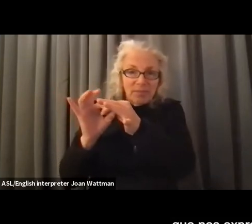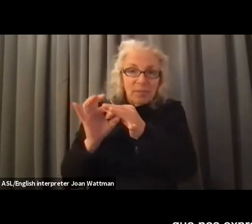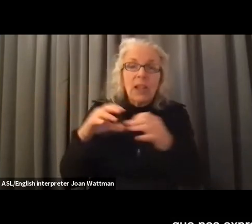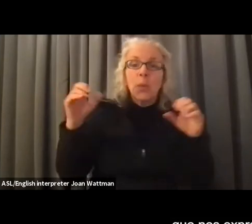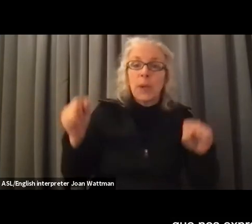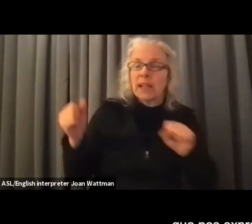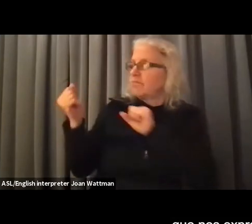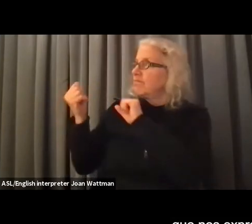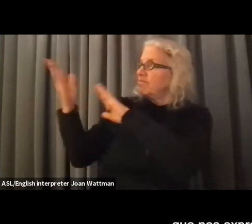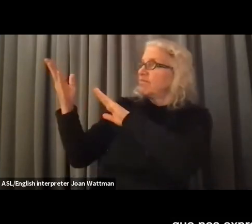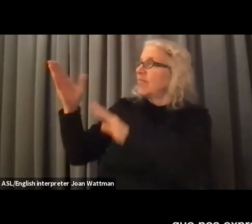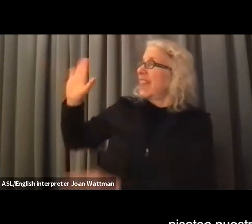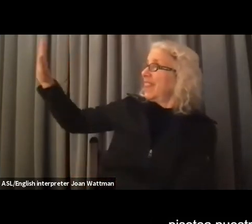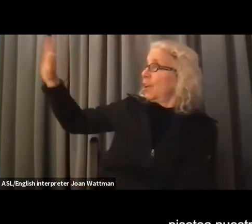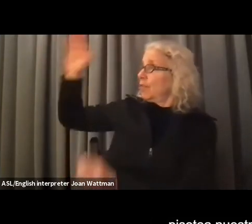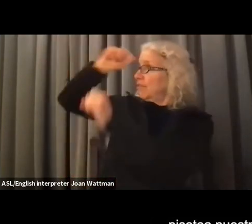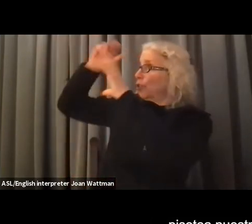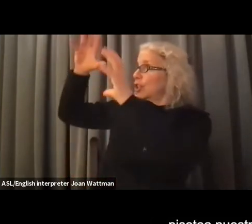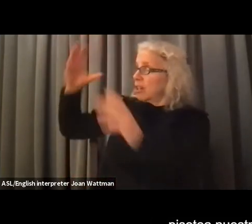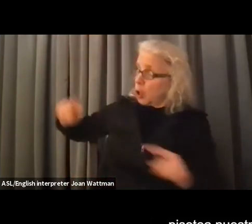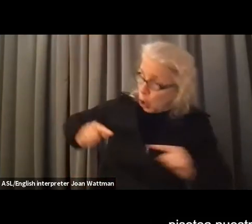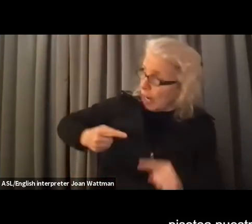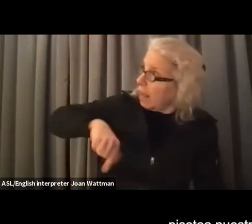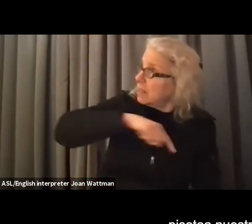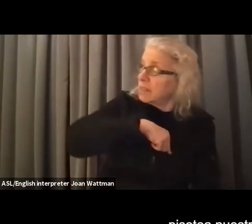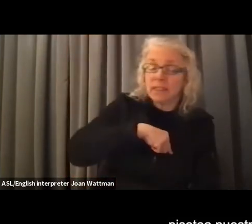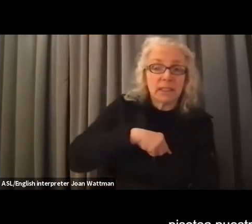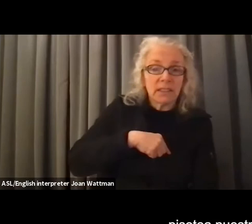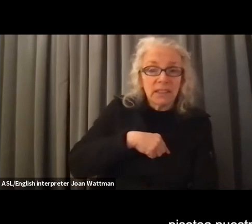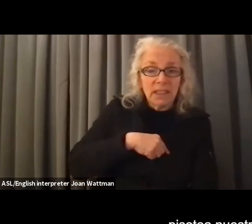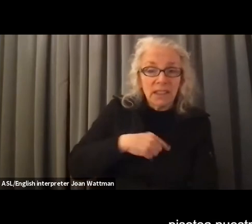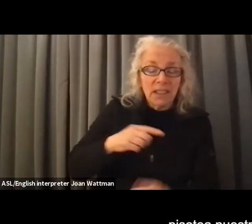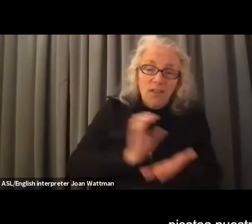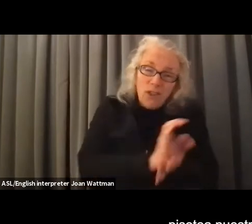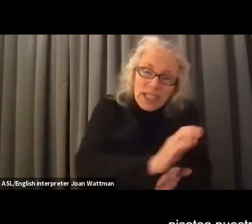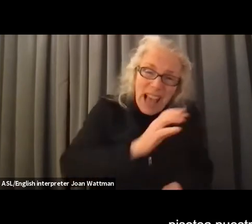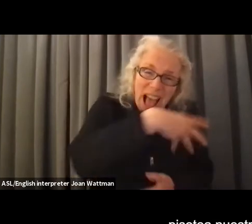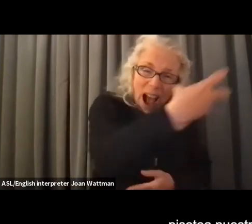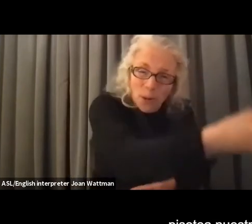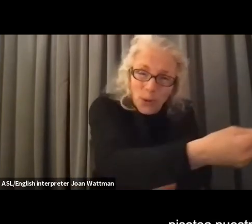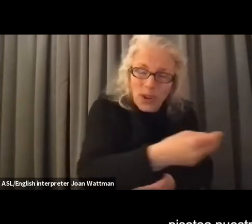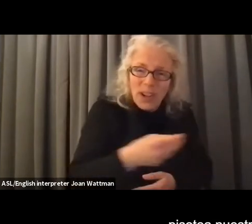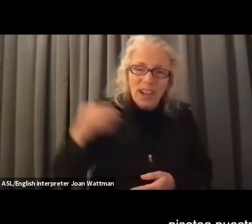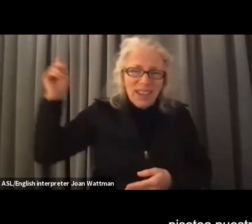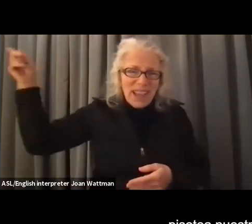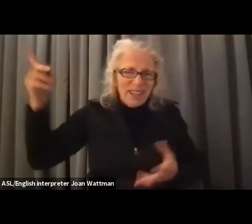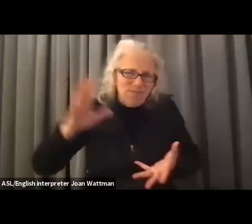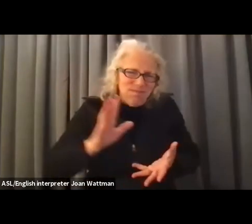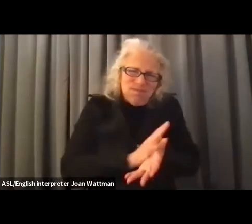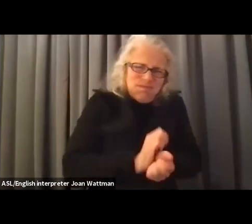nos lastima y que pisotea todos los días nuestra humanidad. Y por supuesto esa visión de mundo que